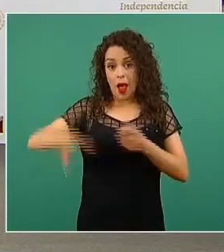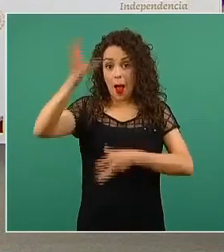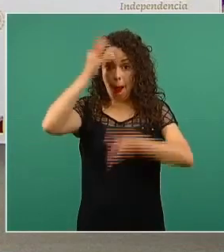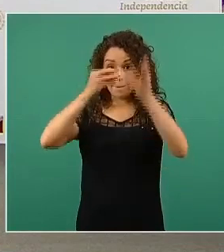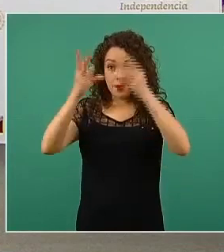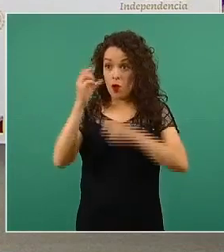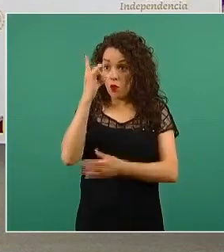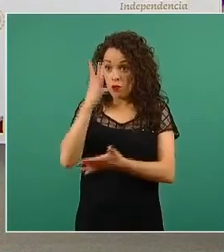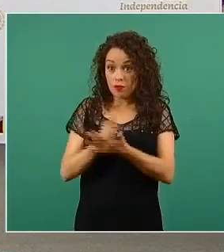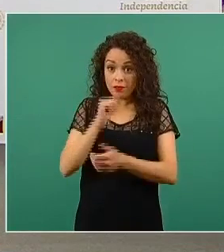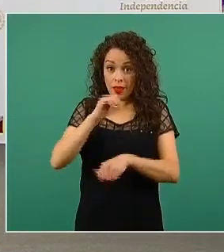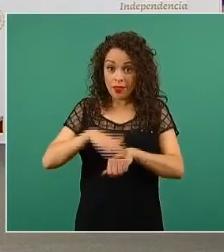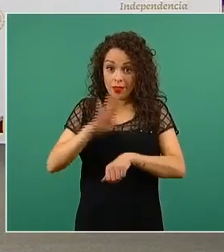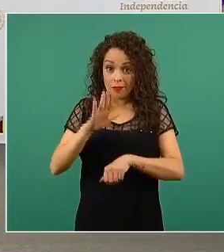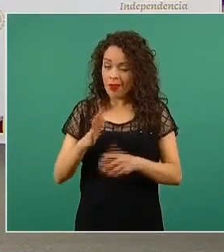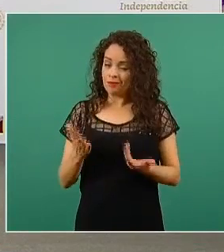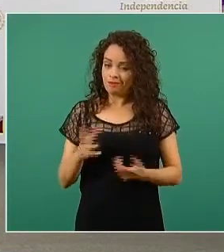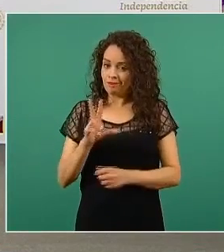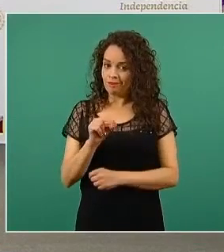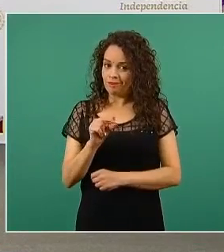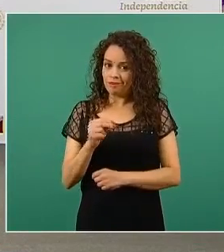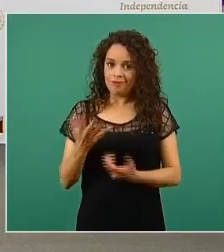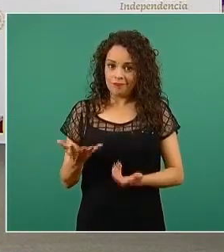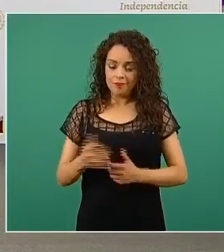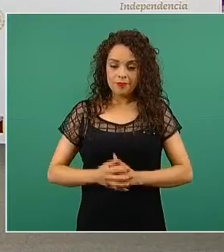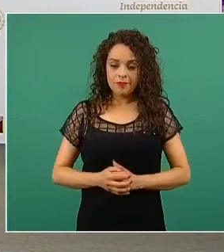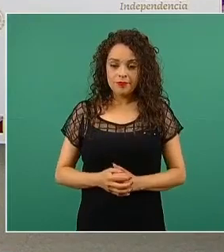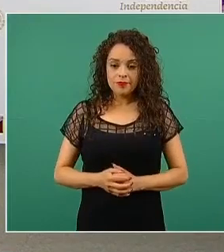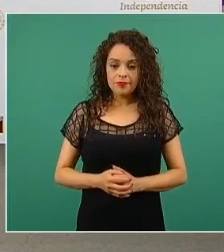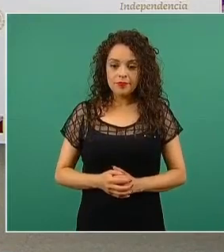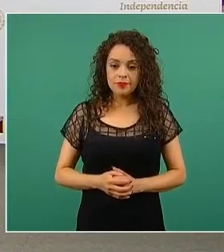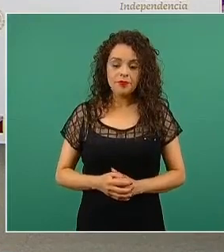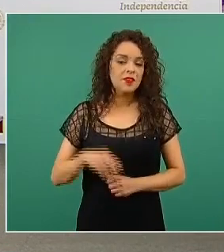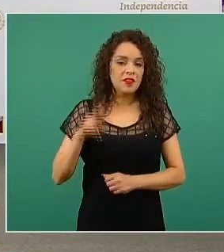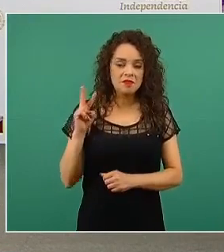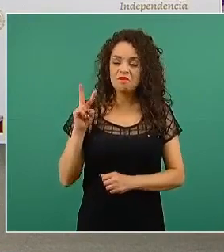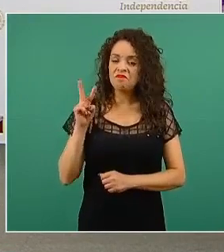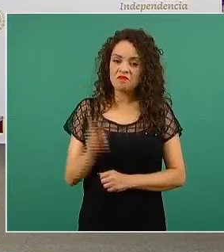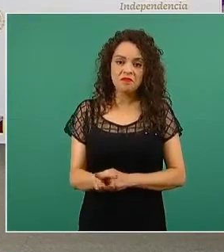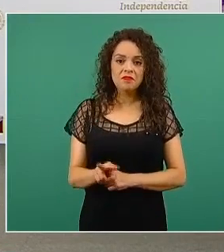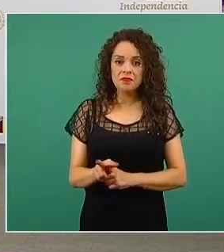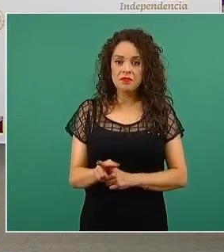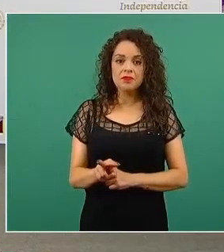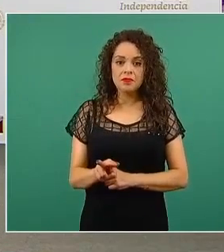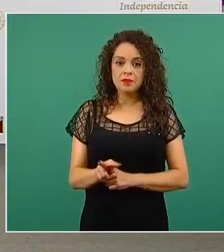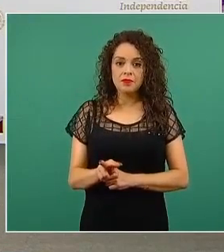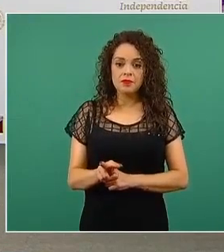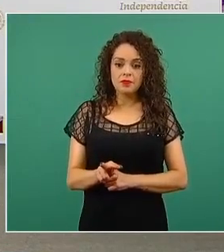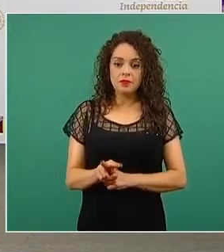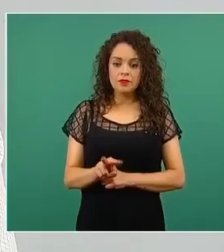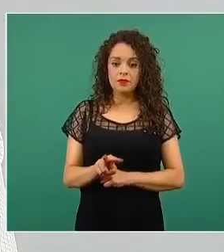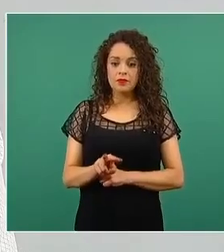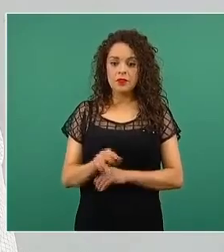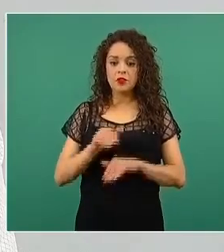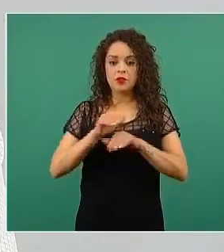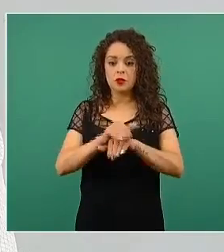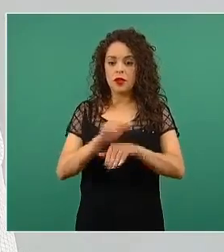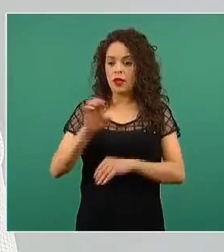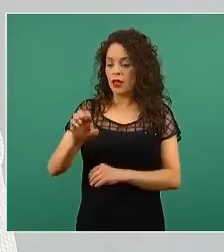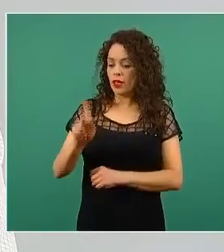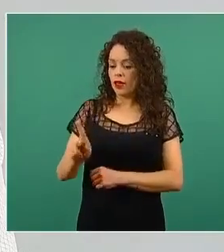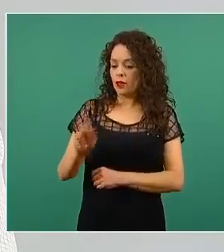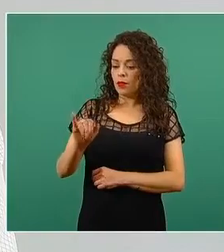aprendizaje en función de poner en práctica para lo que uno se prepara. Definitivamente la epidemiología, pues como su nombre lo